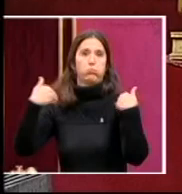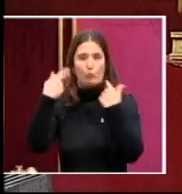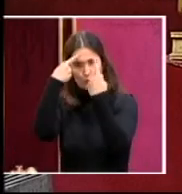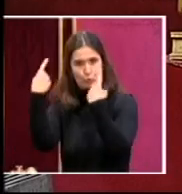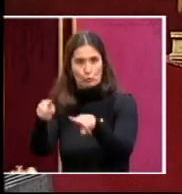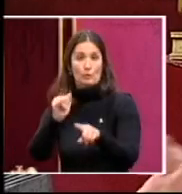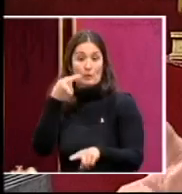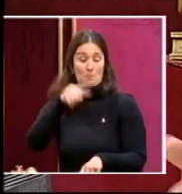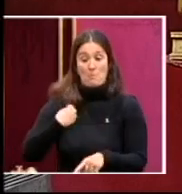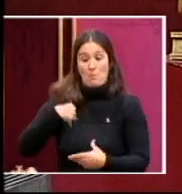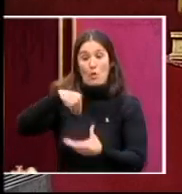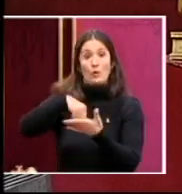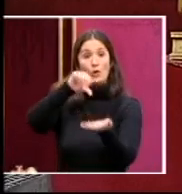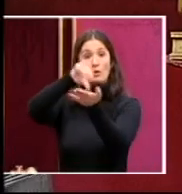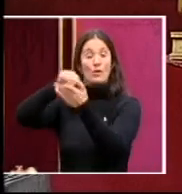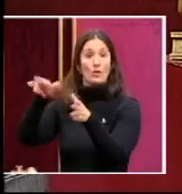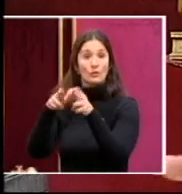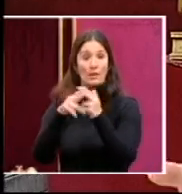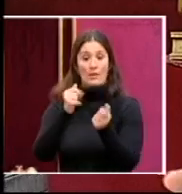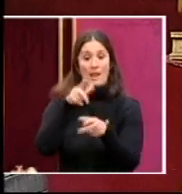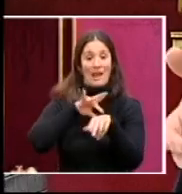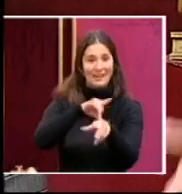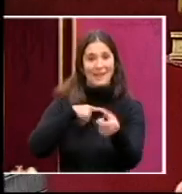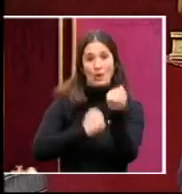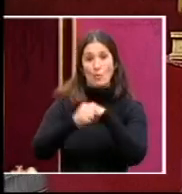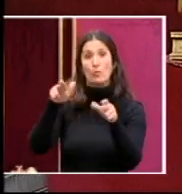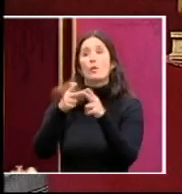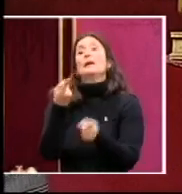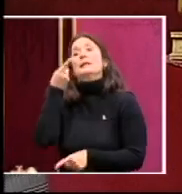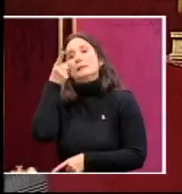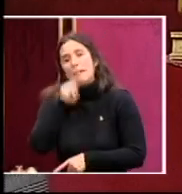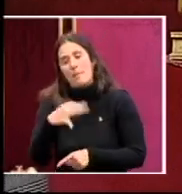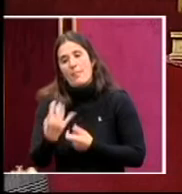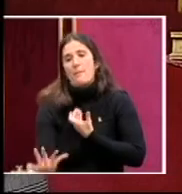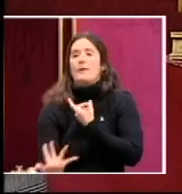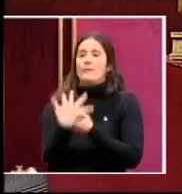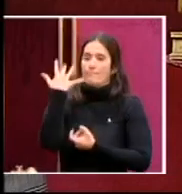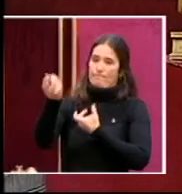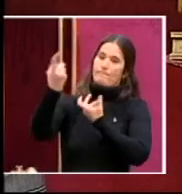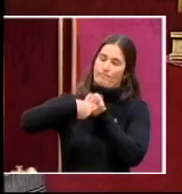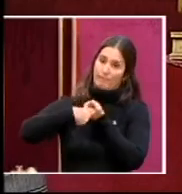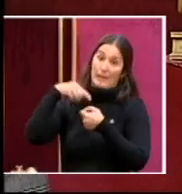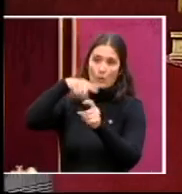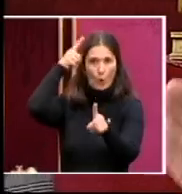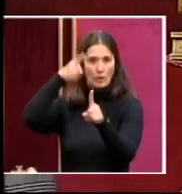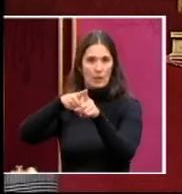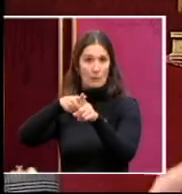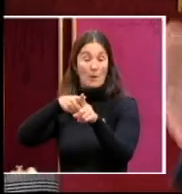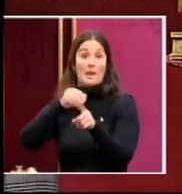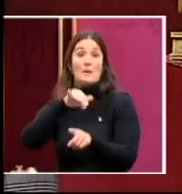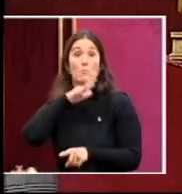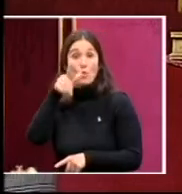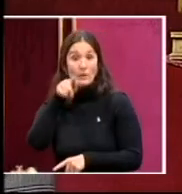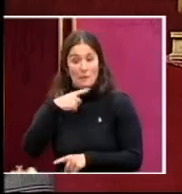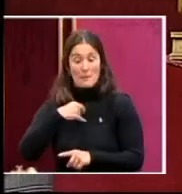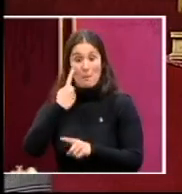además existe una sociedad civil y unos agentes económicos y sociales que también hay que implicar precisamente en estos objetivos, y justamente en